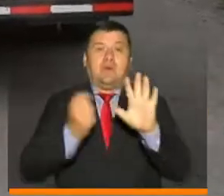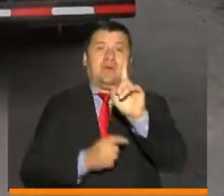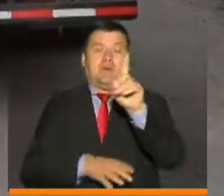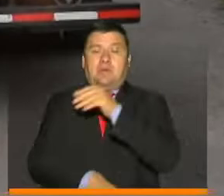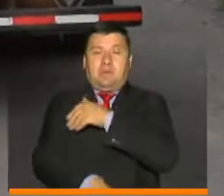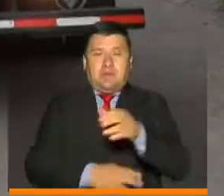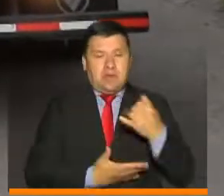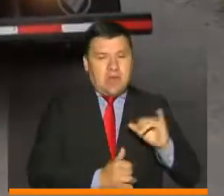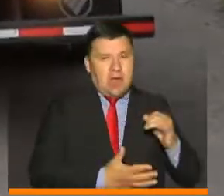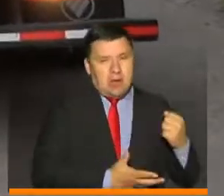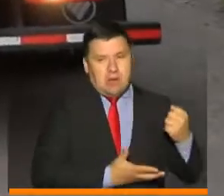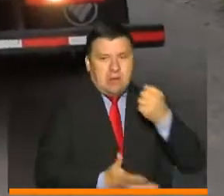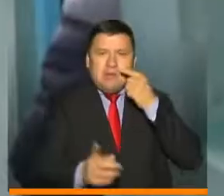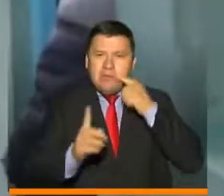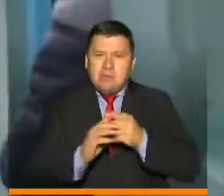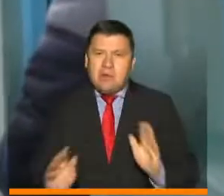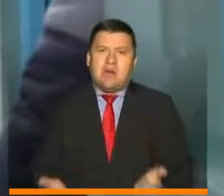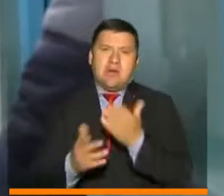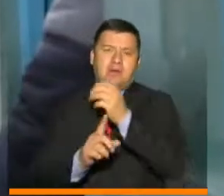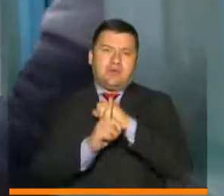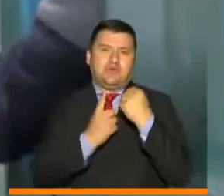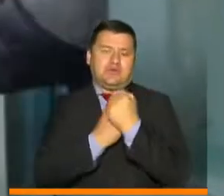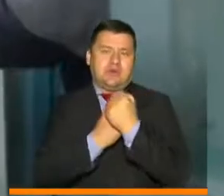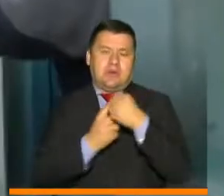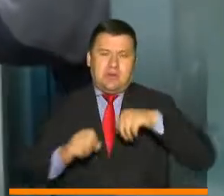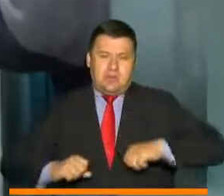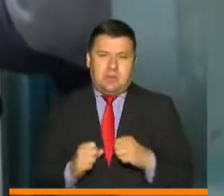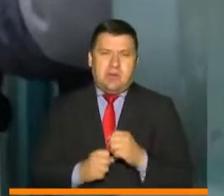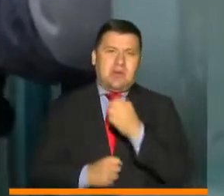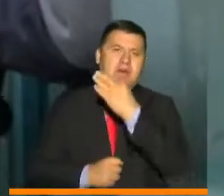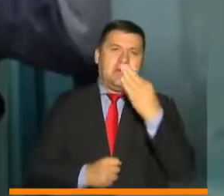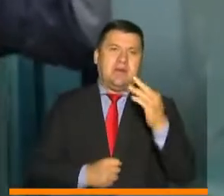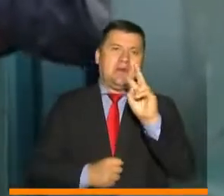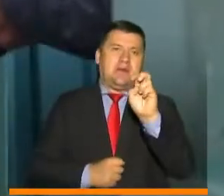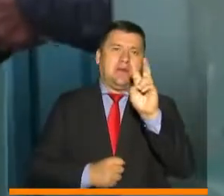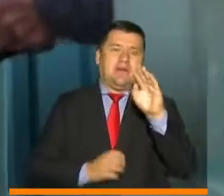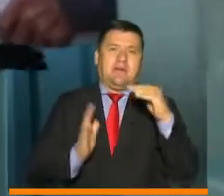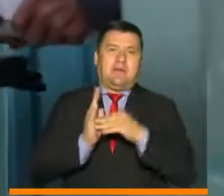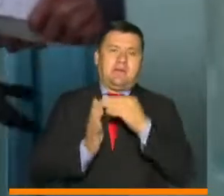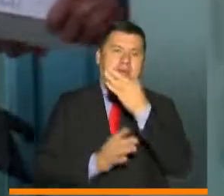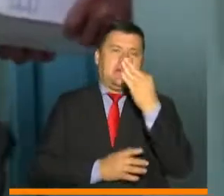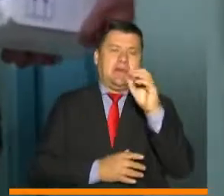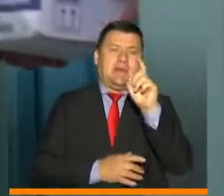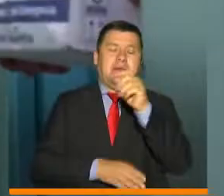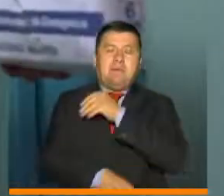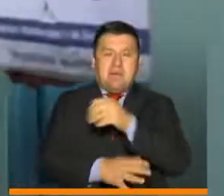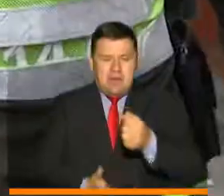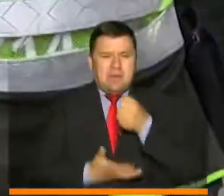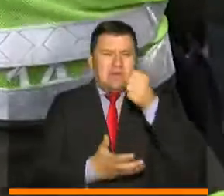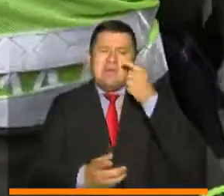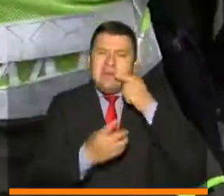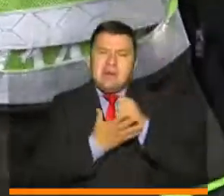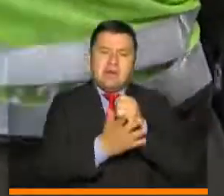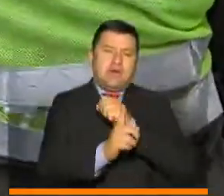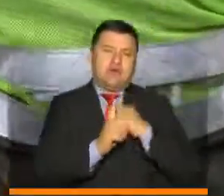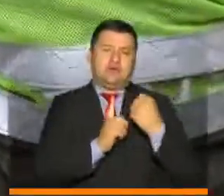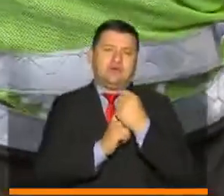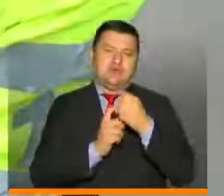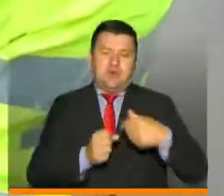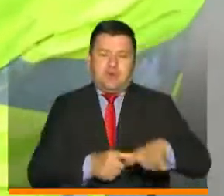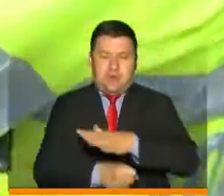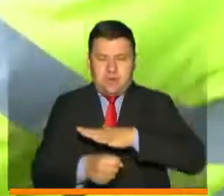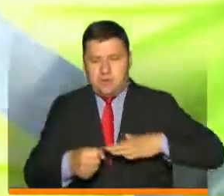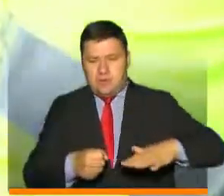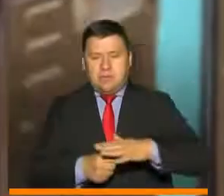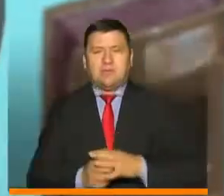431.951 millones de pesos para ayudas sociales en Bogotá y 377.306 millones de pesos para ayudas sociales en